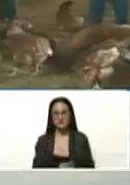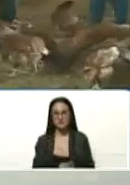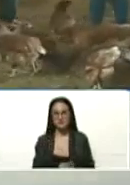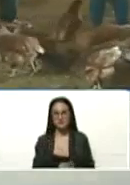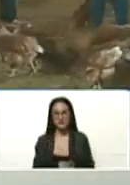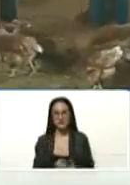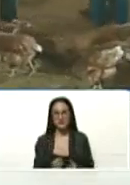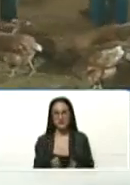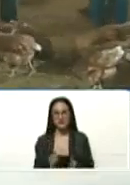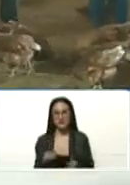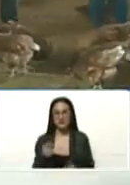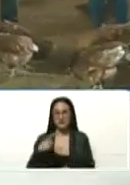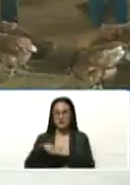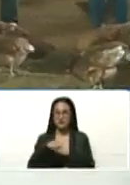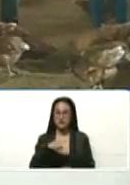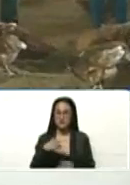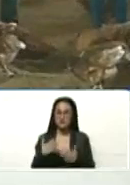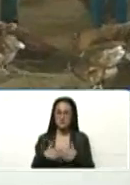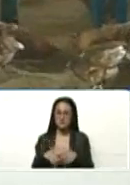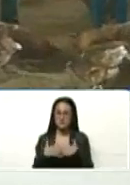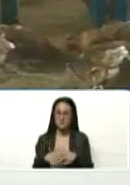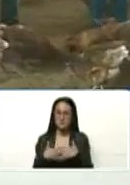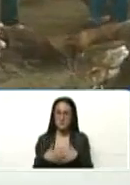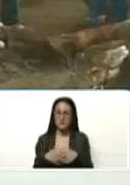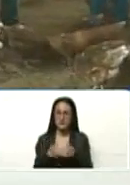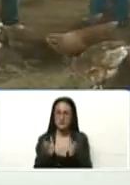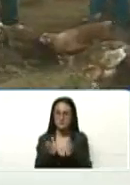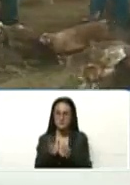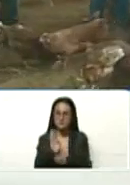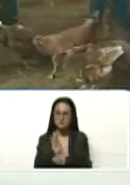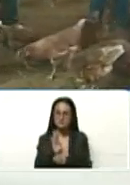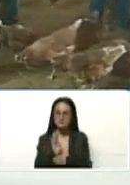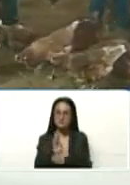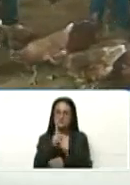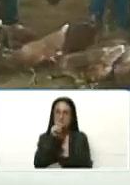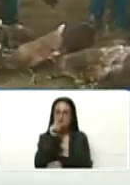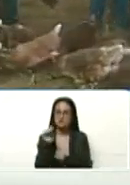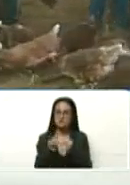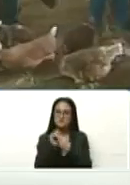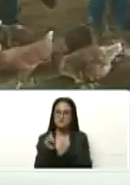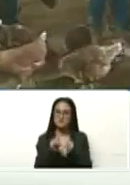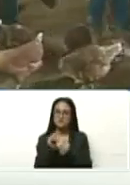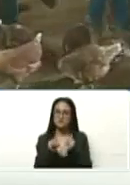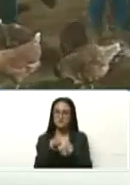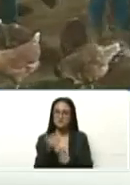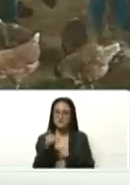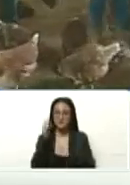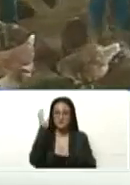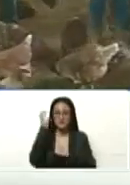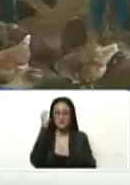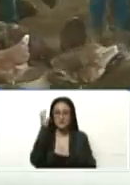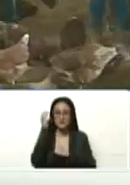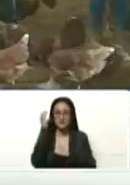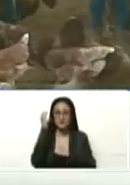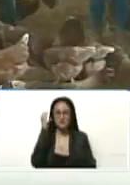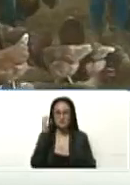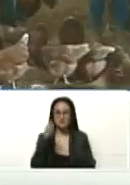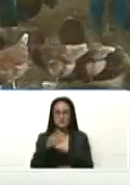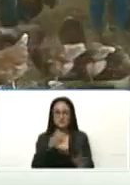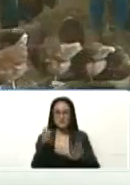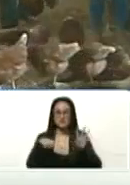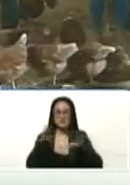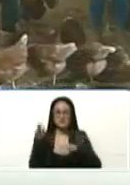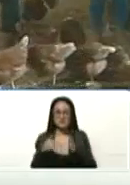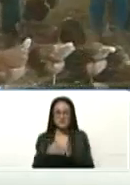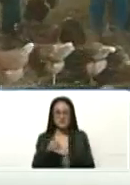pocos metros, nosotros tenemos la planta incubadora de pollos bebé y tiene una capacidad de 914 mil